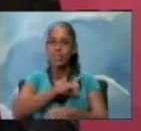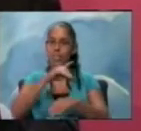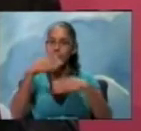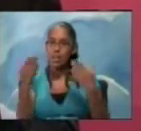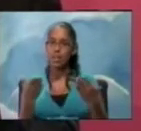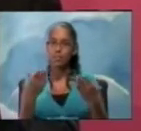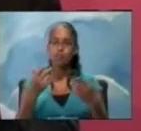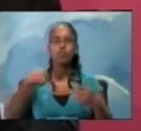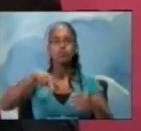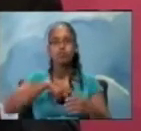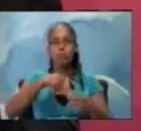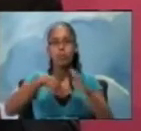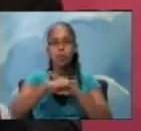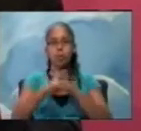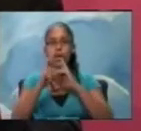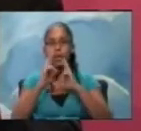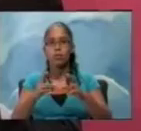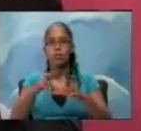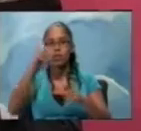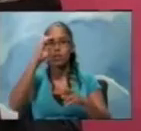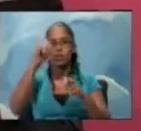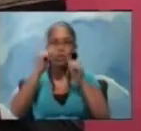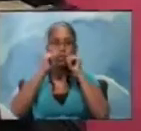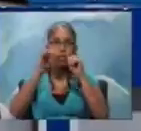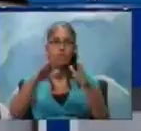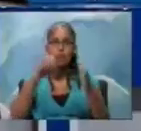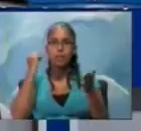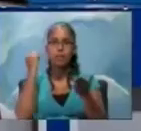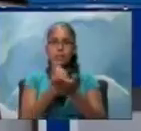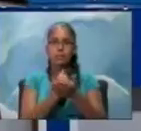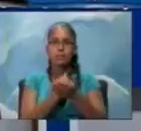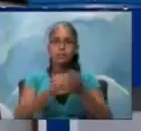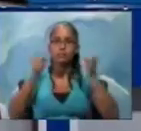vamos a responder. Que Dios me le bendiga y que Dios me les guarde. Amén.